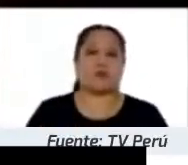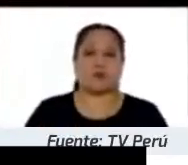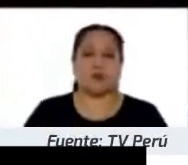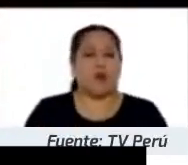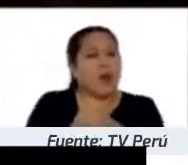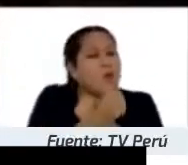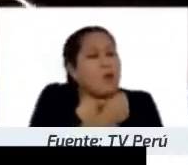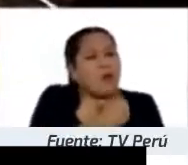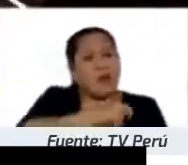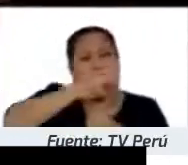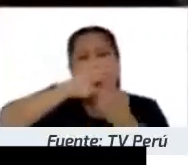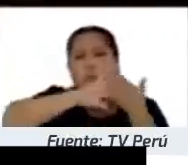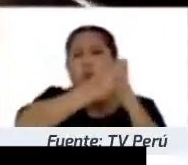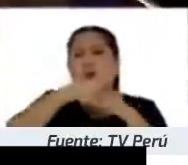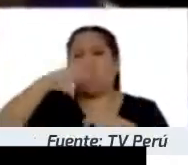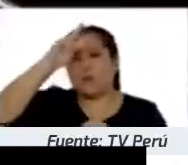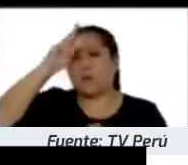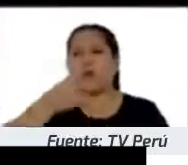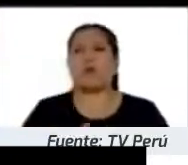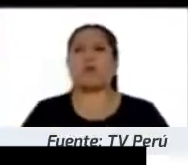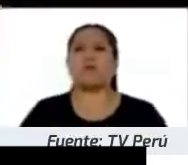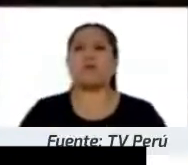Querido pueblo peruano,